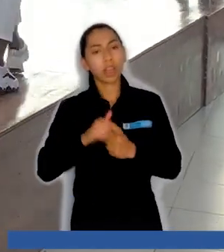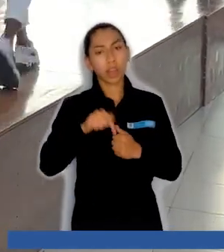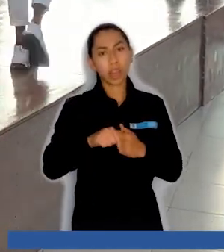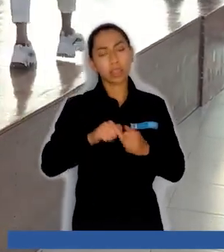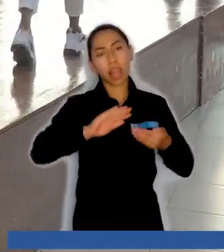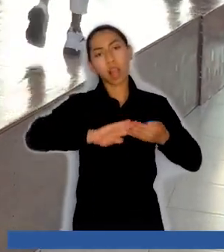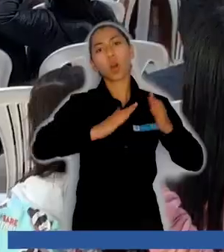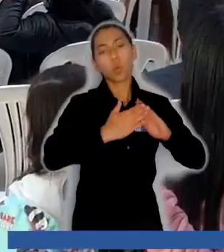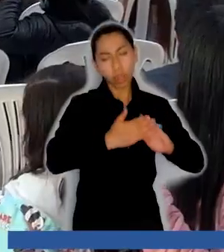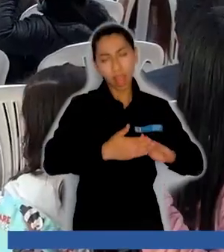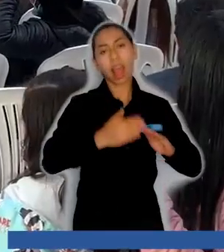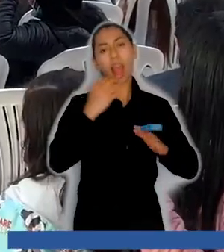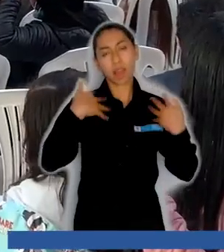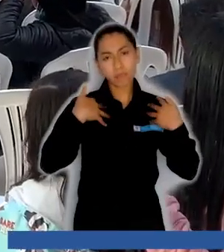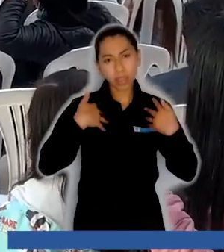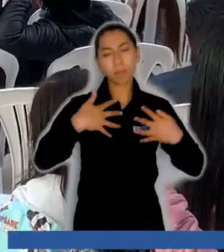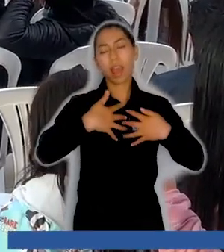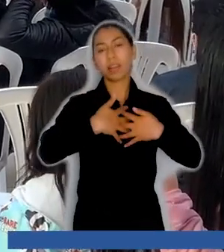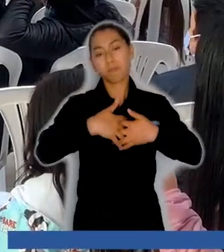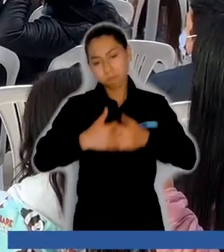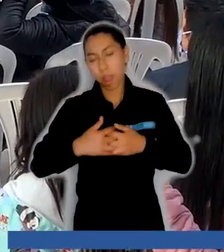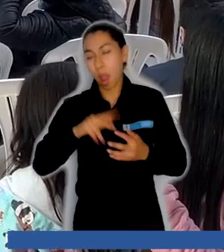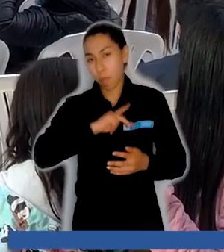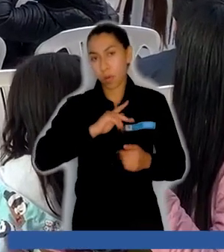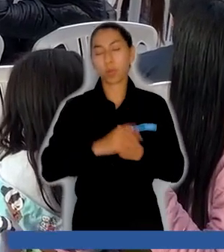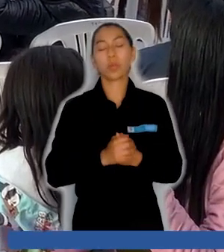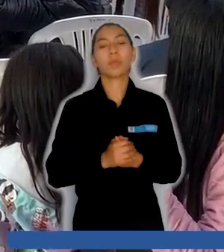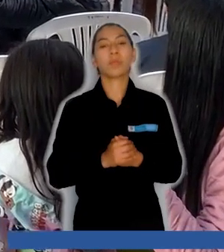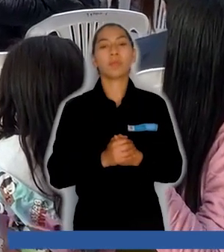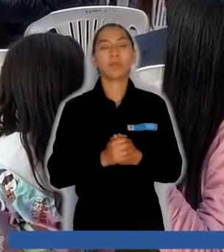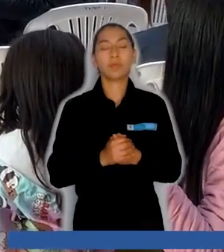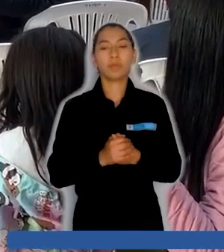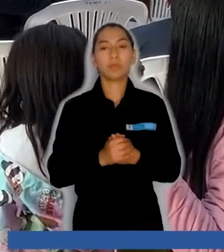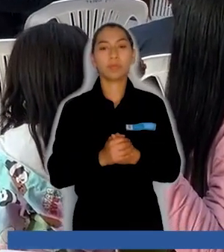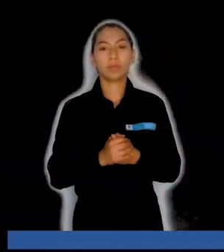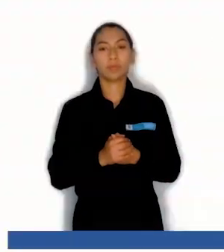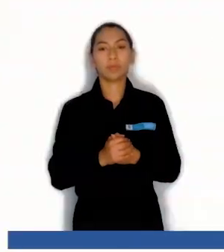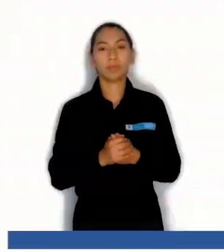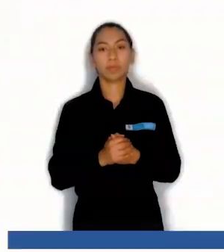esta vitrina que se ha convertido en la más importante ante Colombia en el aspecto culinario.